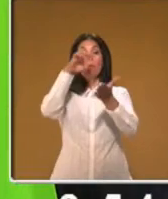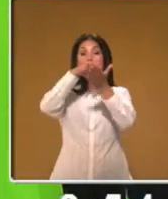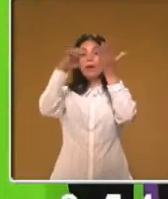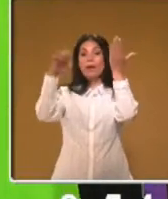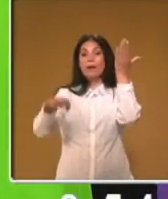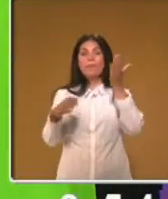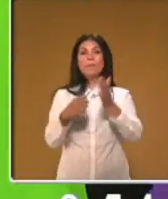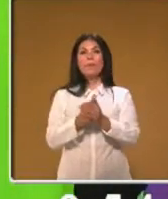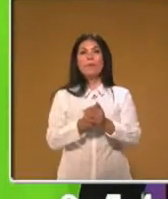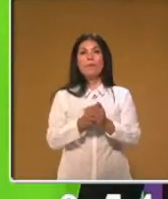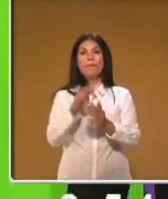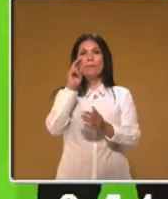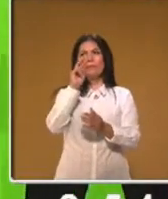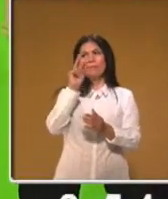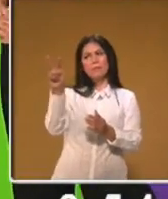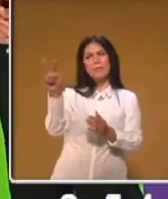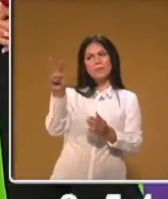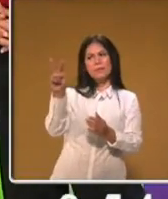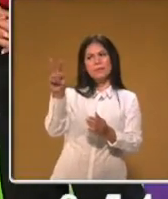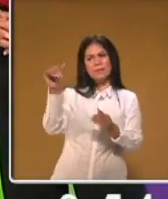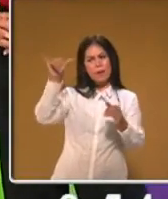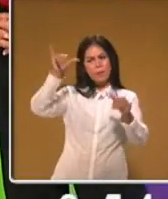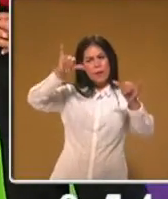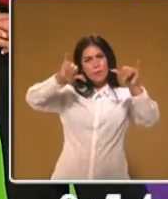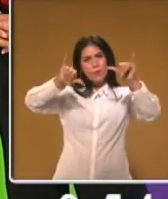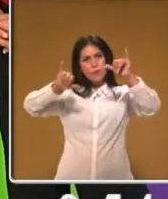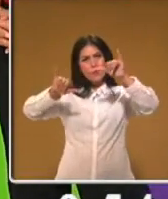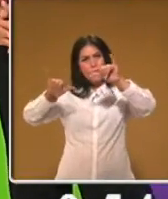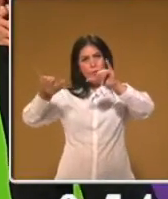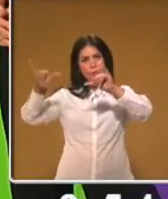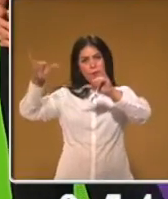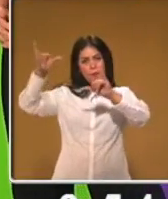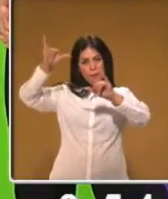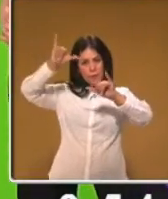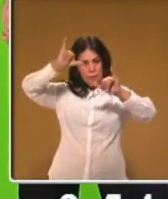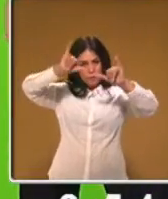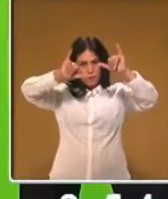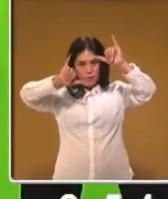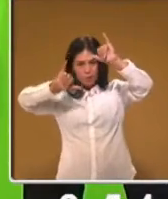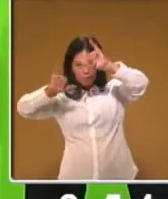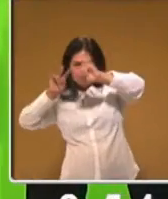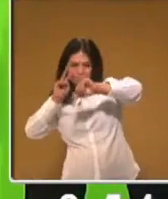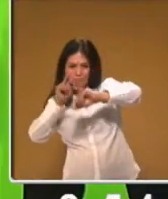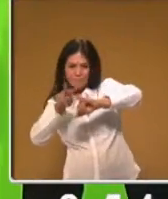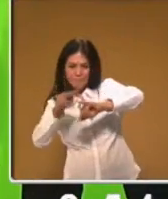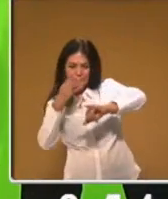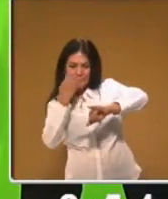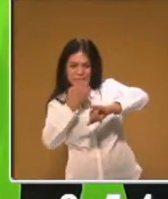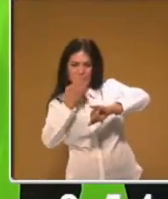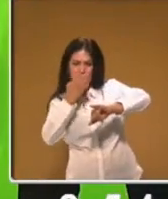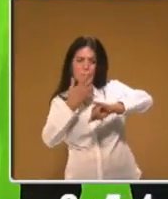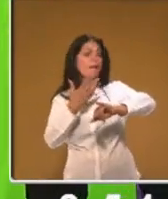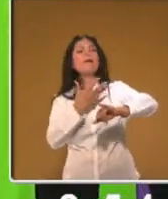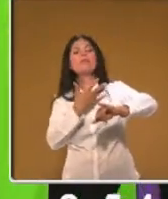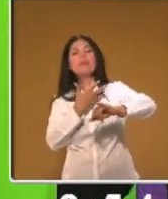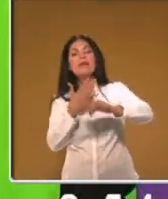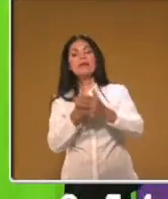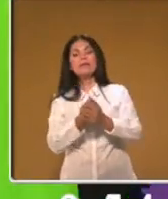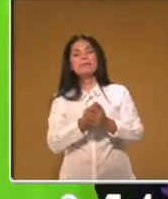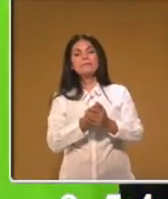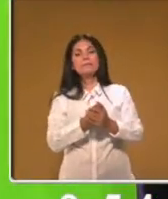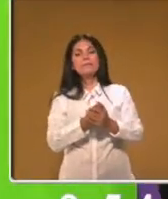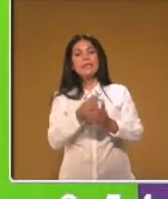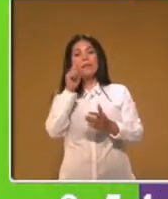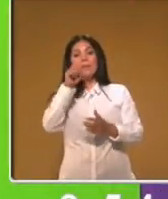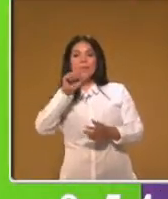pueden ver por aquí unos instrumentos de laboratorio muy, muy característicos de un laboratorio escolar. escolar y también una simbología que tenemos